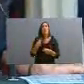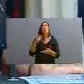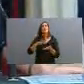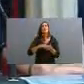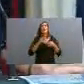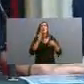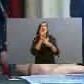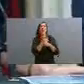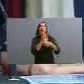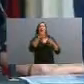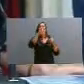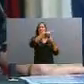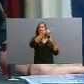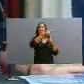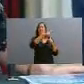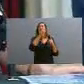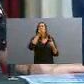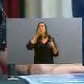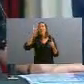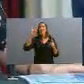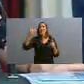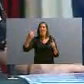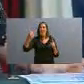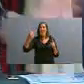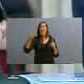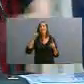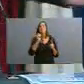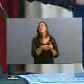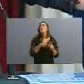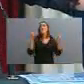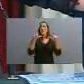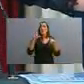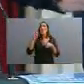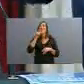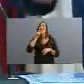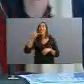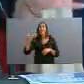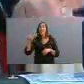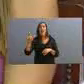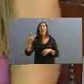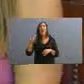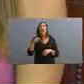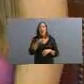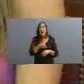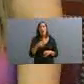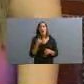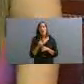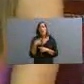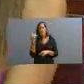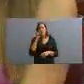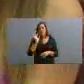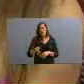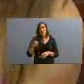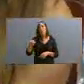TDA, e inmediatamente después de dictar la medida contra las antenas de la TDA, se declaró incompetente. Esta es la fórmula, lo sabe el doctor